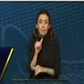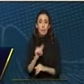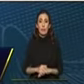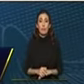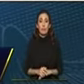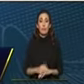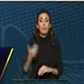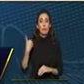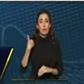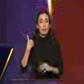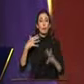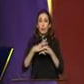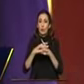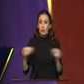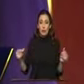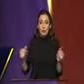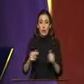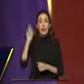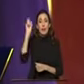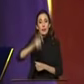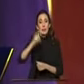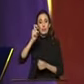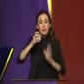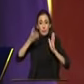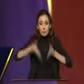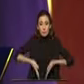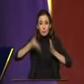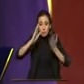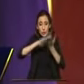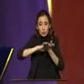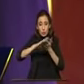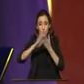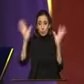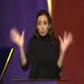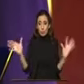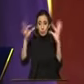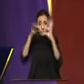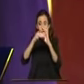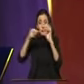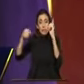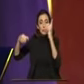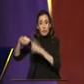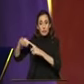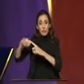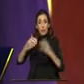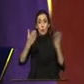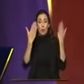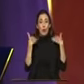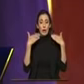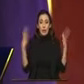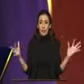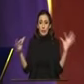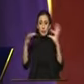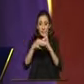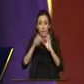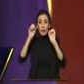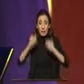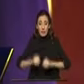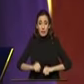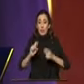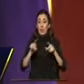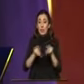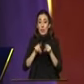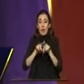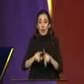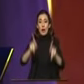No, tenemos que solucionar ese problema, que incluye pasos laterales, túneles y pasos elevados, así también